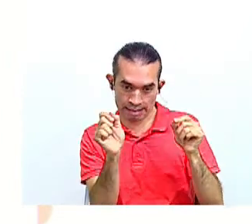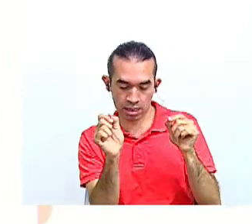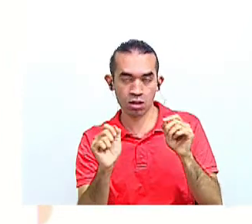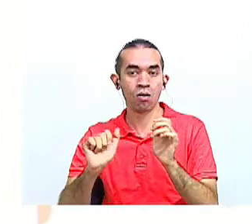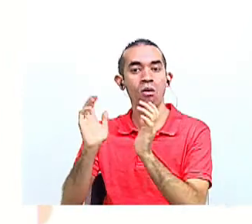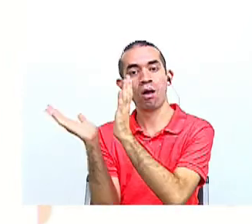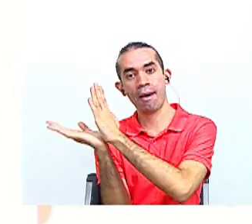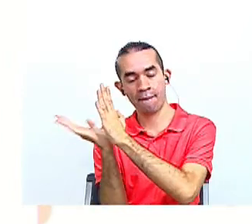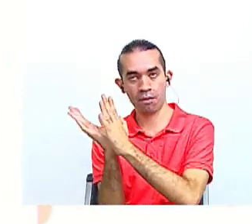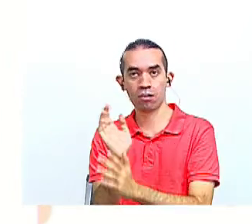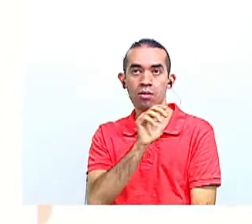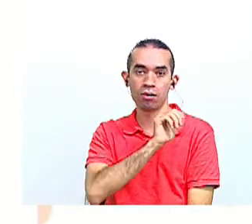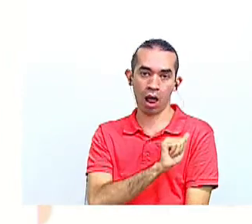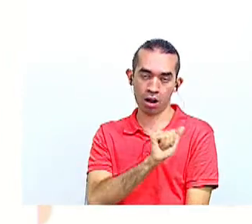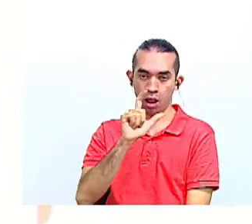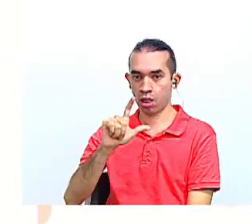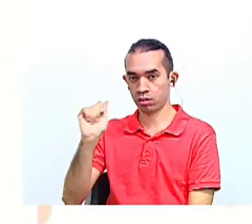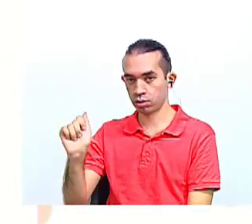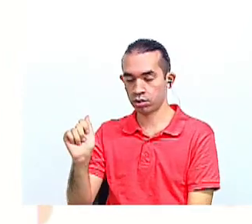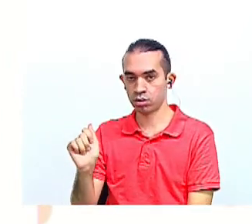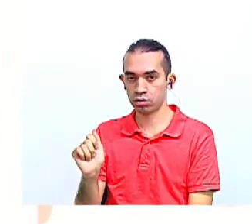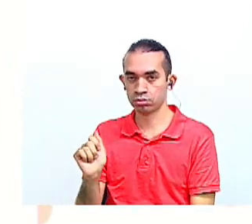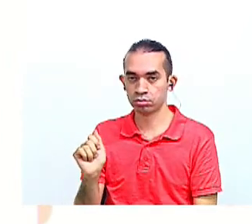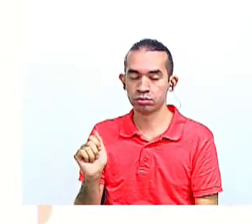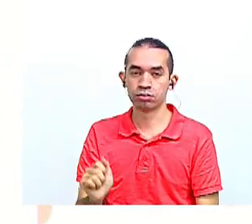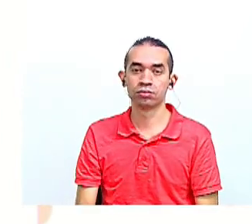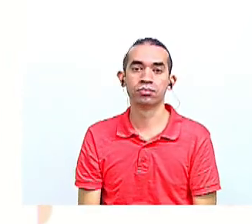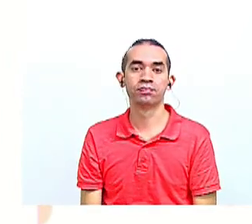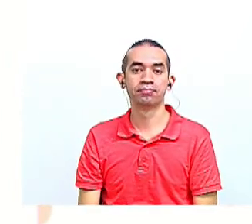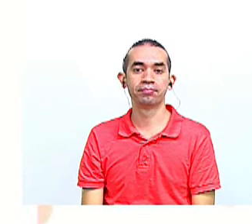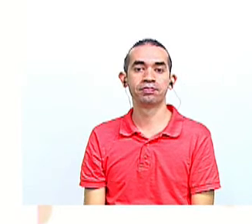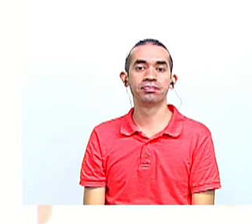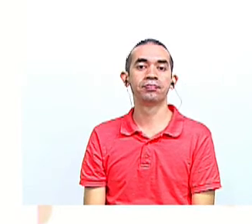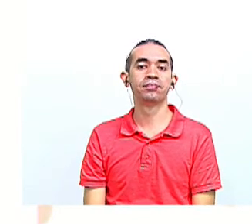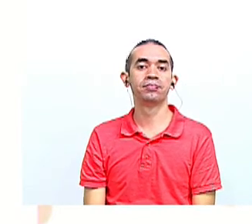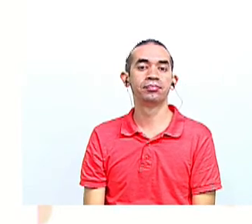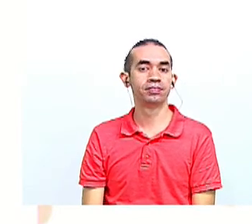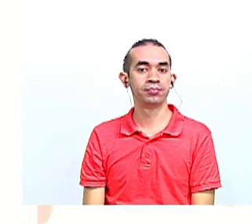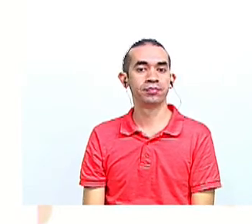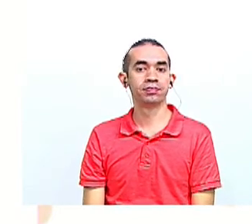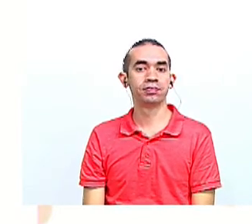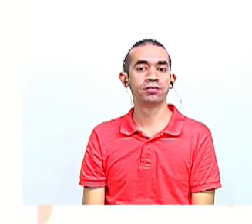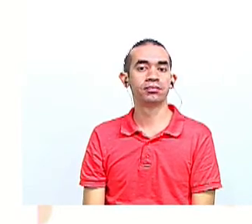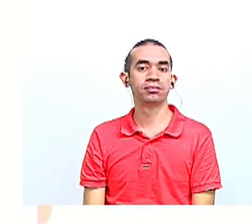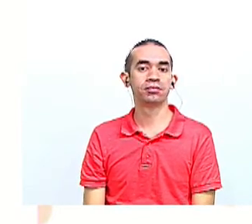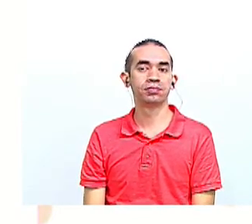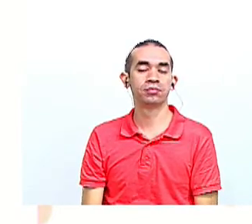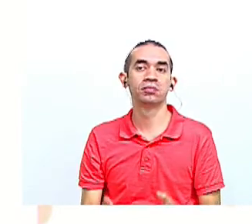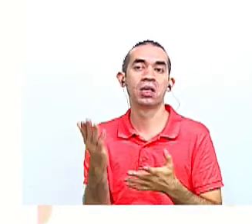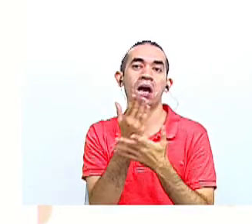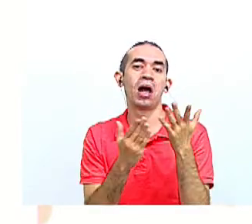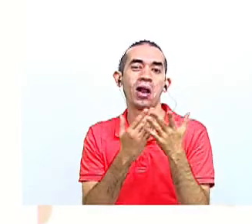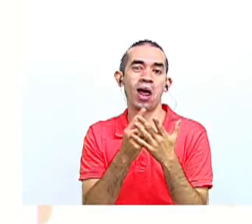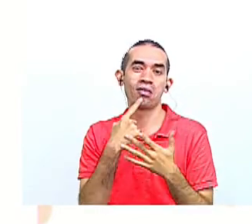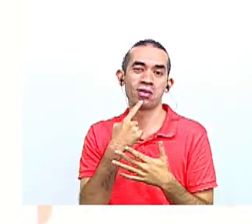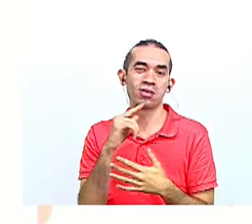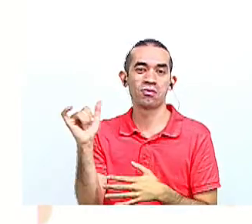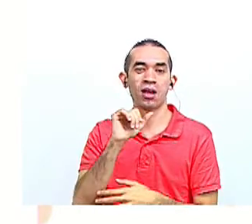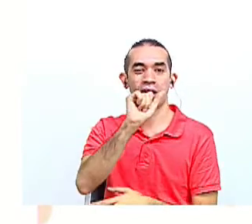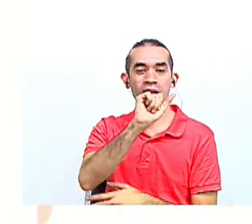lado, ángulo, y que se resume en las letras ALA, y que algunos llaman